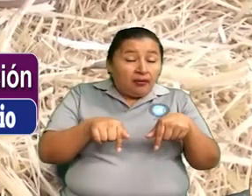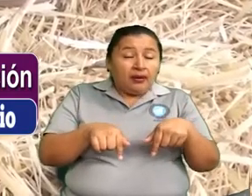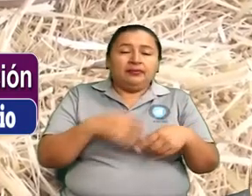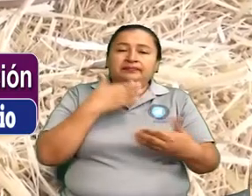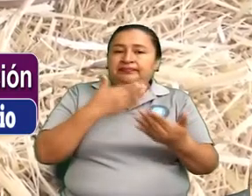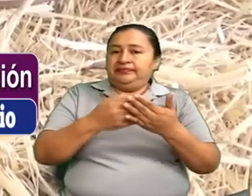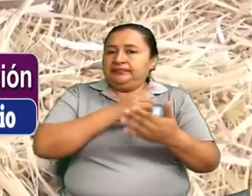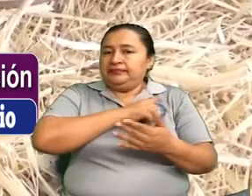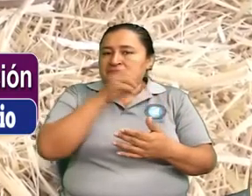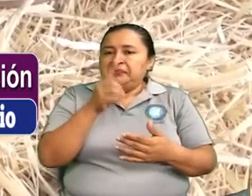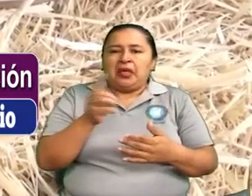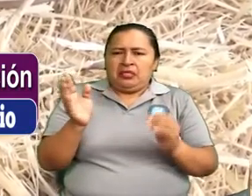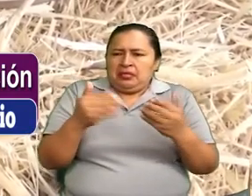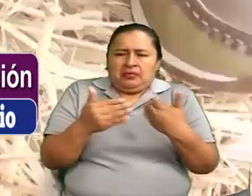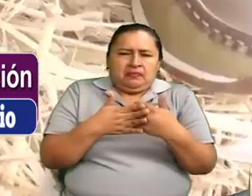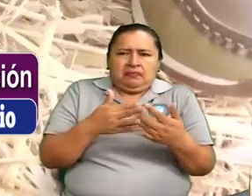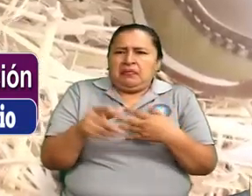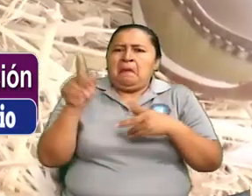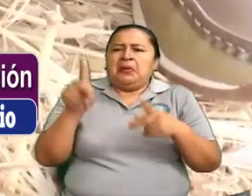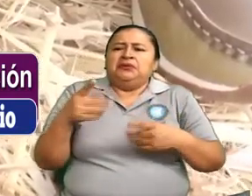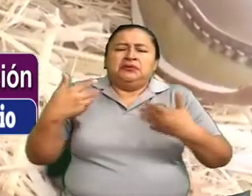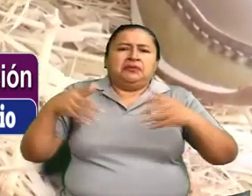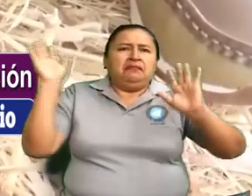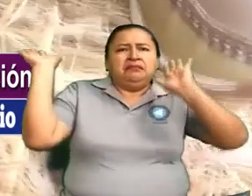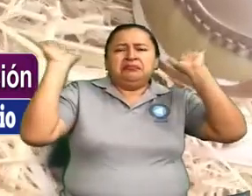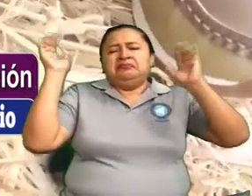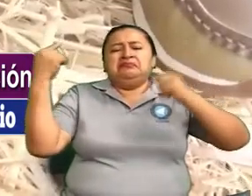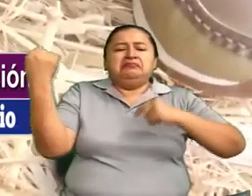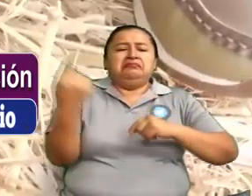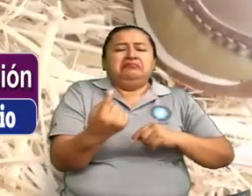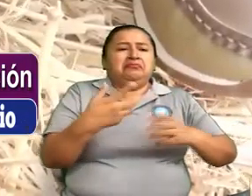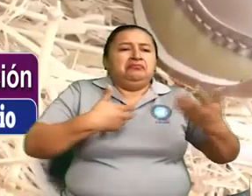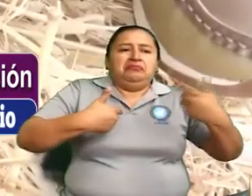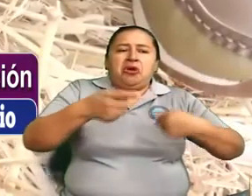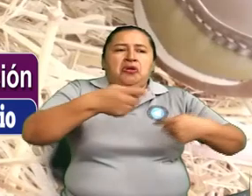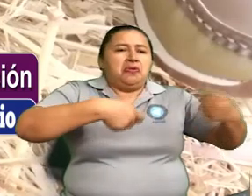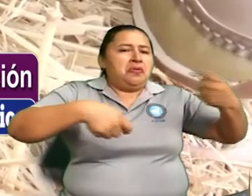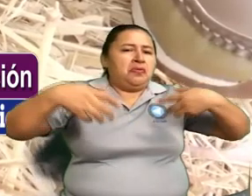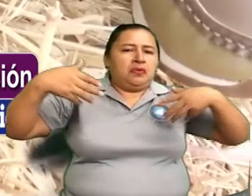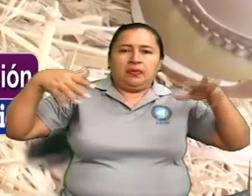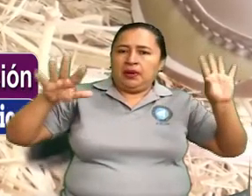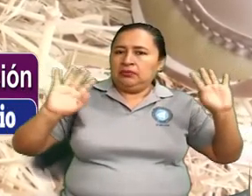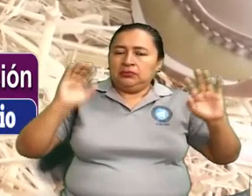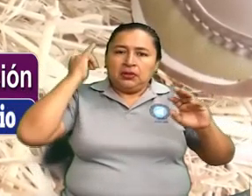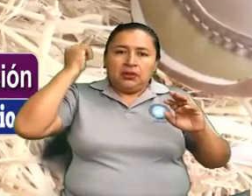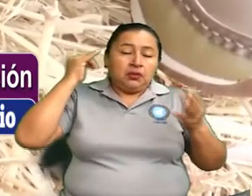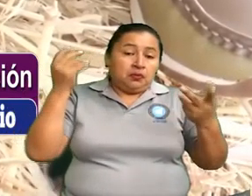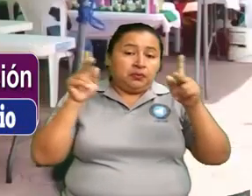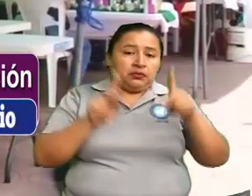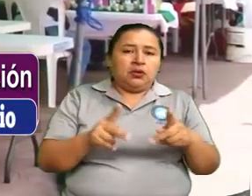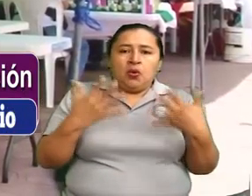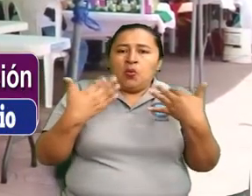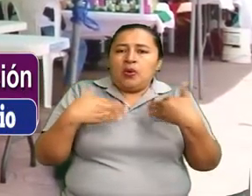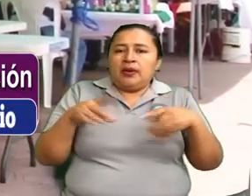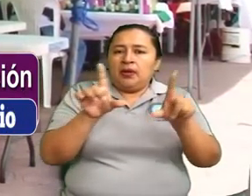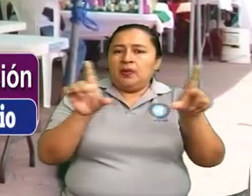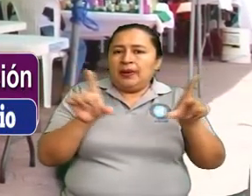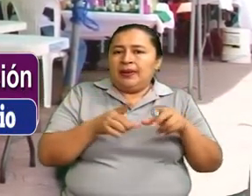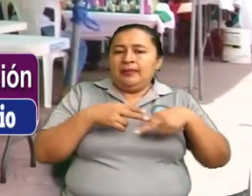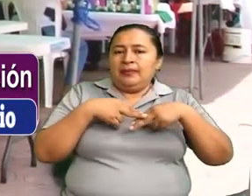tiene el temor de que sea desalojado de ningún lugar. Los emprendedores se pueden ubicar en los